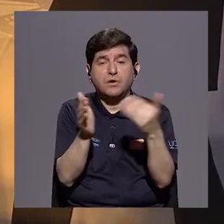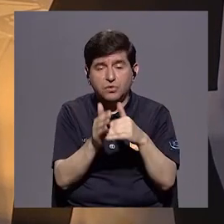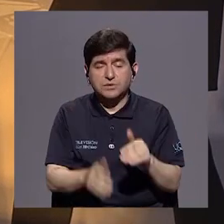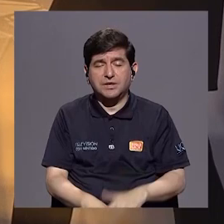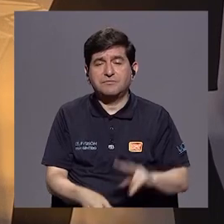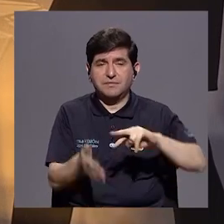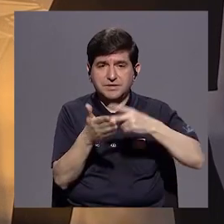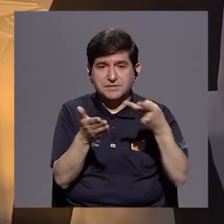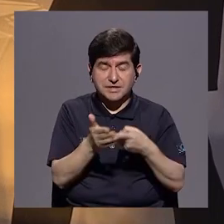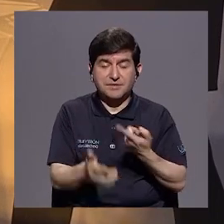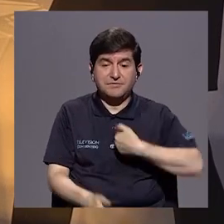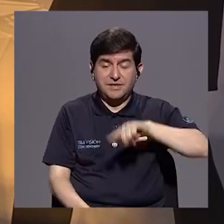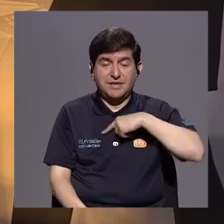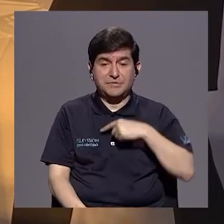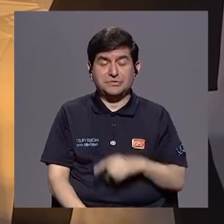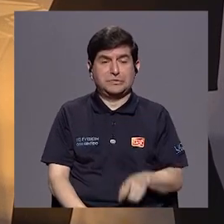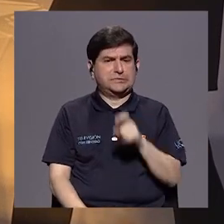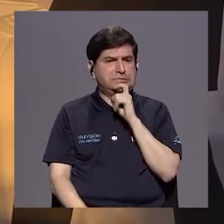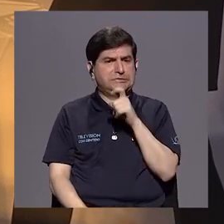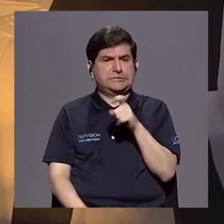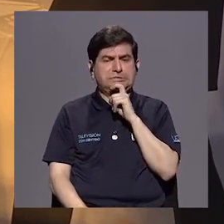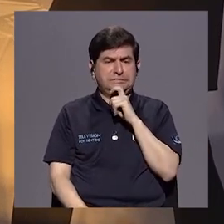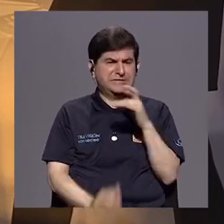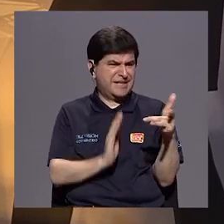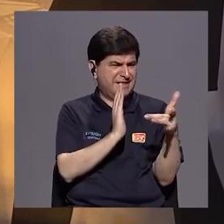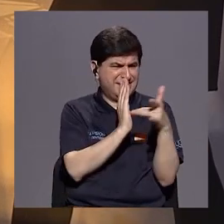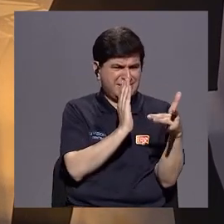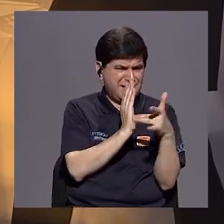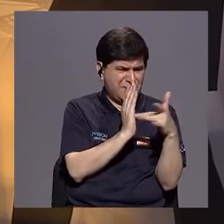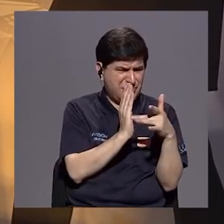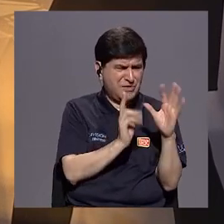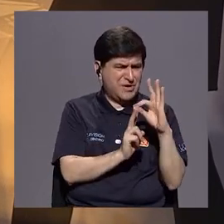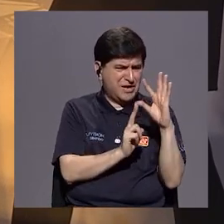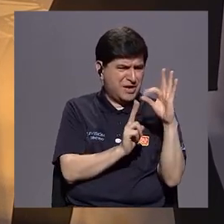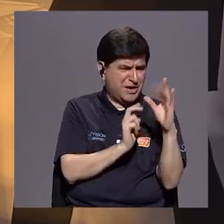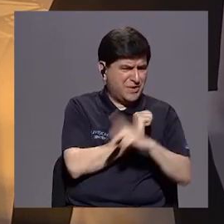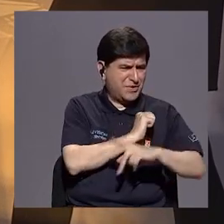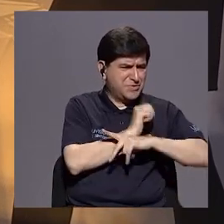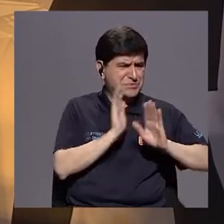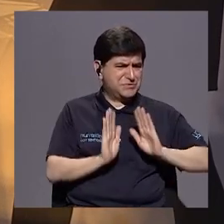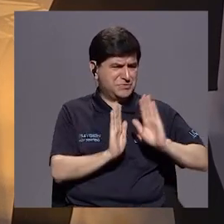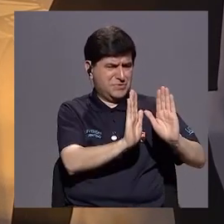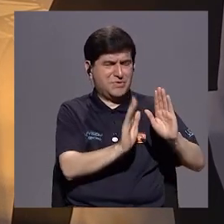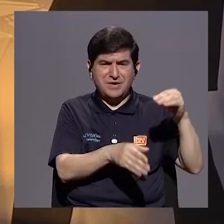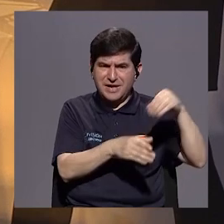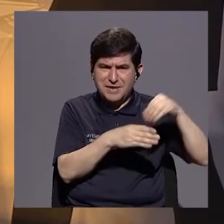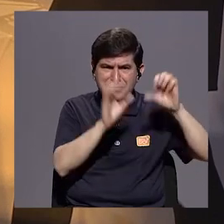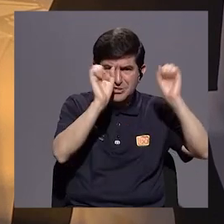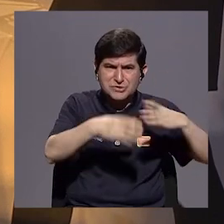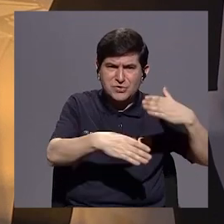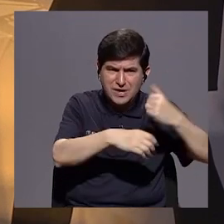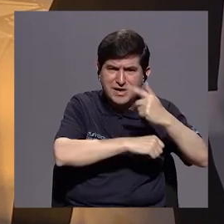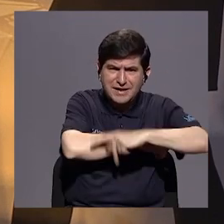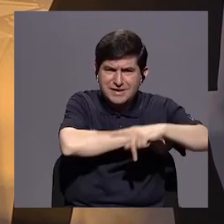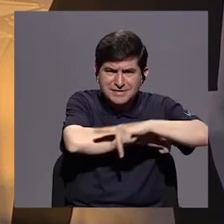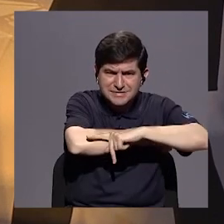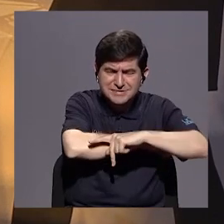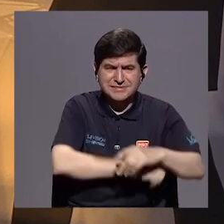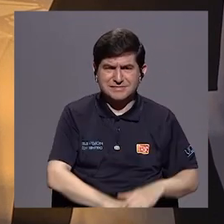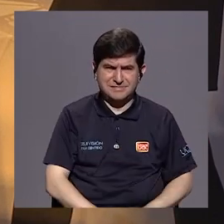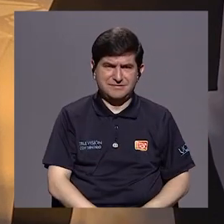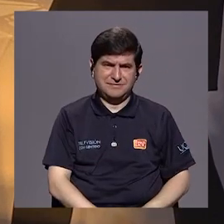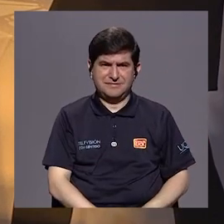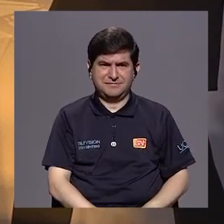me parece que es ponerse la soga al cuello dejar tecnologías u opciones del país inversiones que se pueden hacer en el